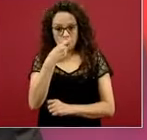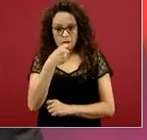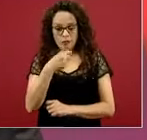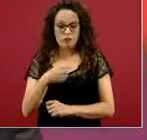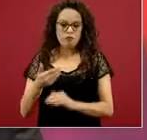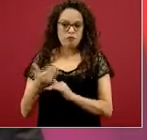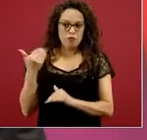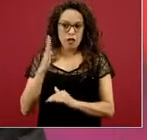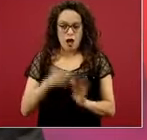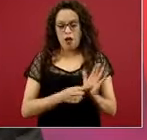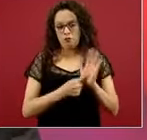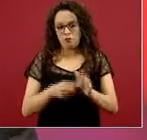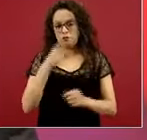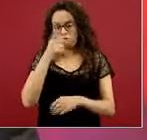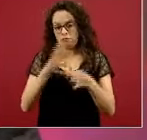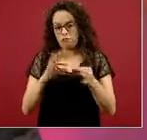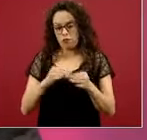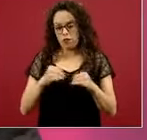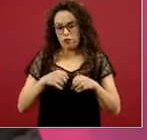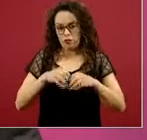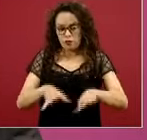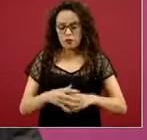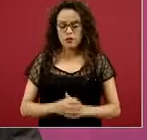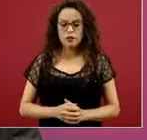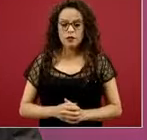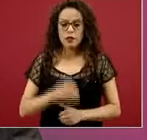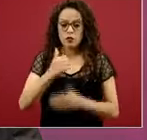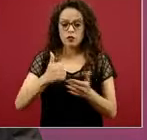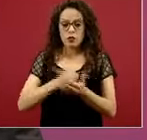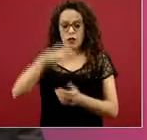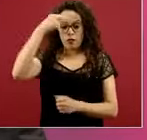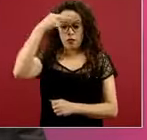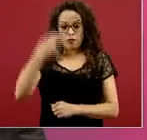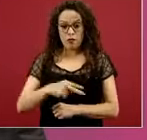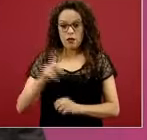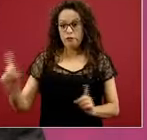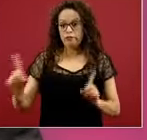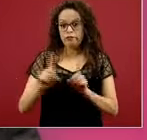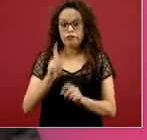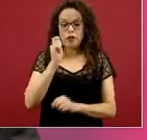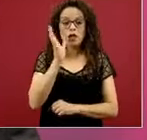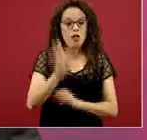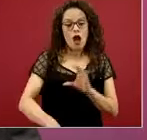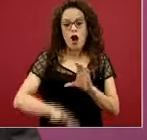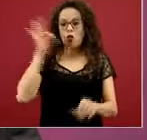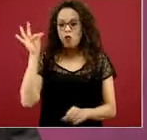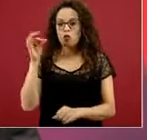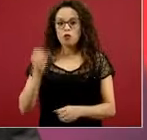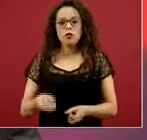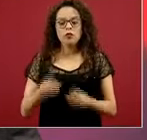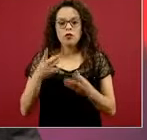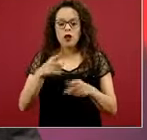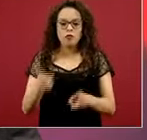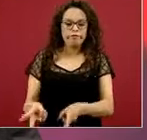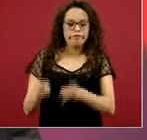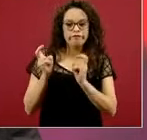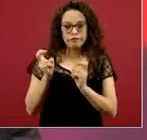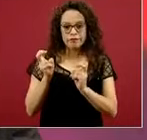este encuentro, o sea, en la Ciudad de México, que se encontraron una proporción de este robo que se había